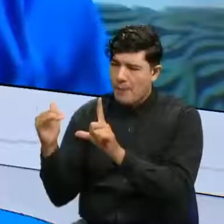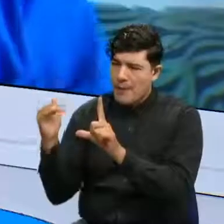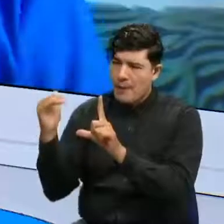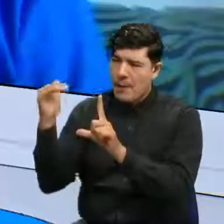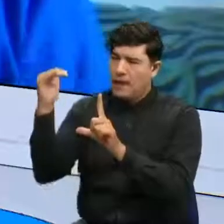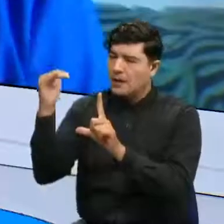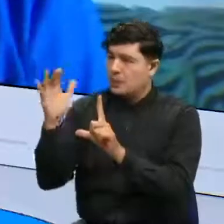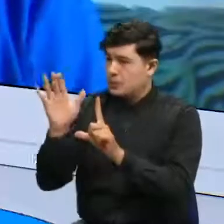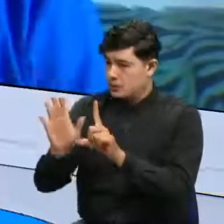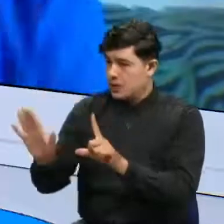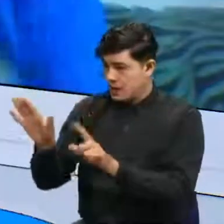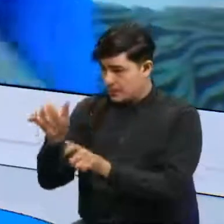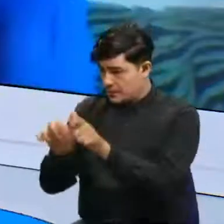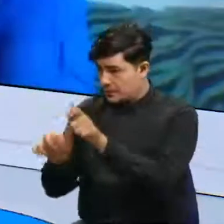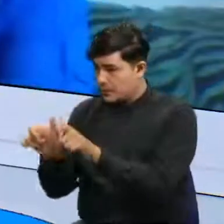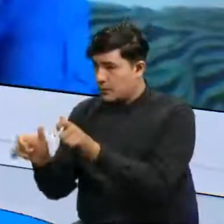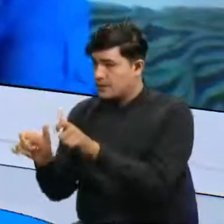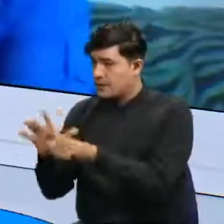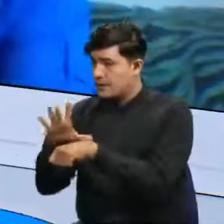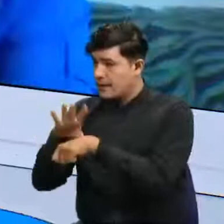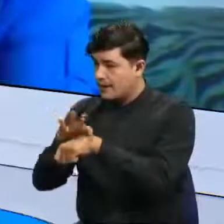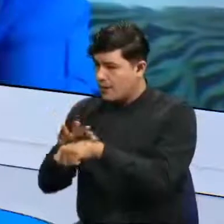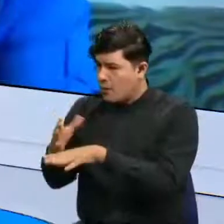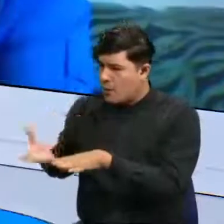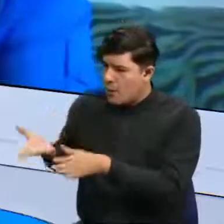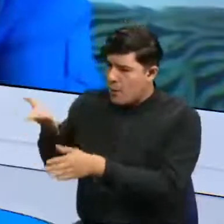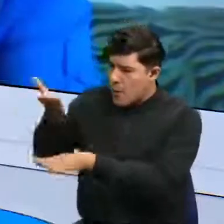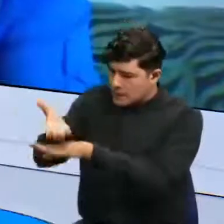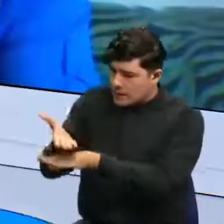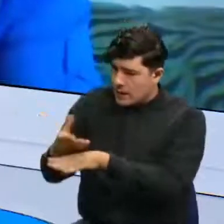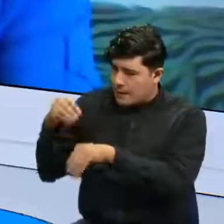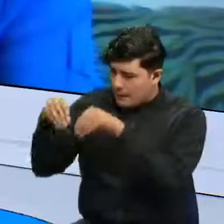médicos han ideado una alternativa, una propuesta. ¿De qué se trata?